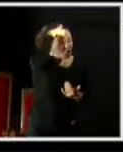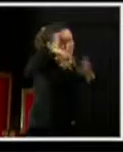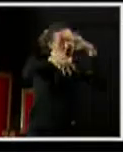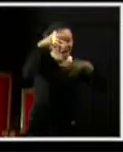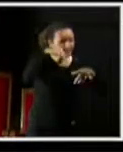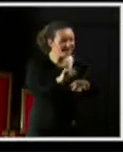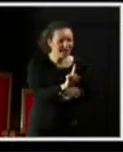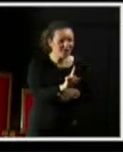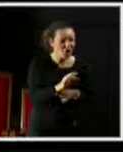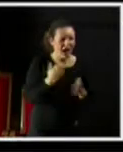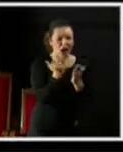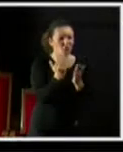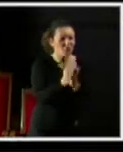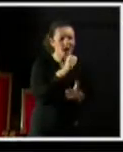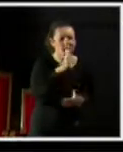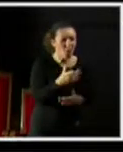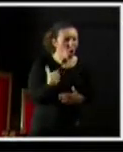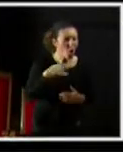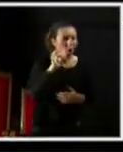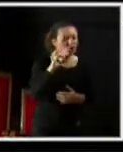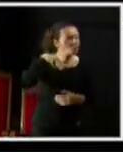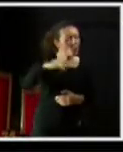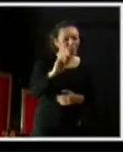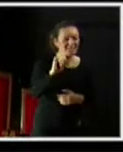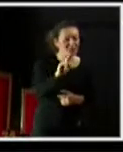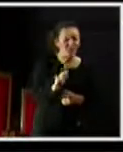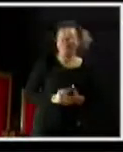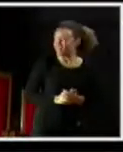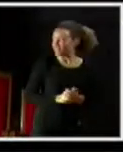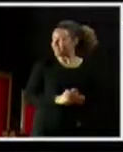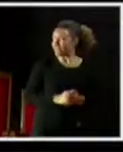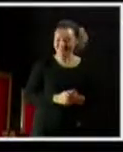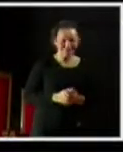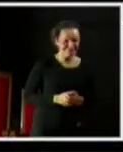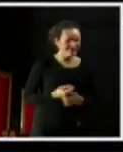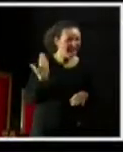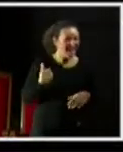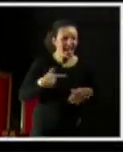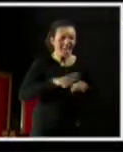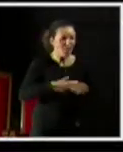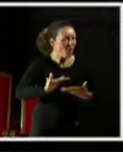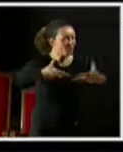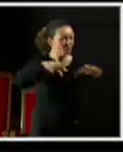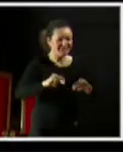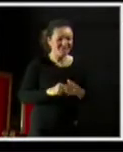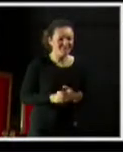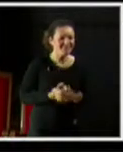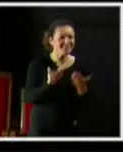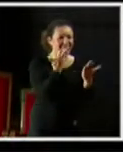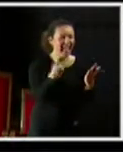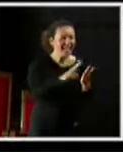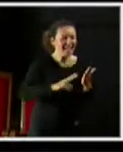digo no estudie y por ósmosis estudiar estudiar por transporte así como los libros cajones